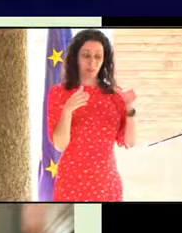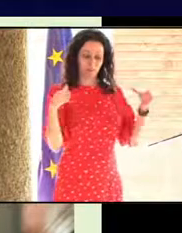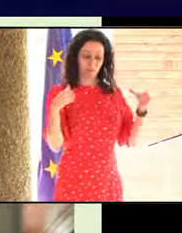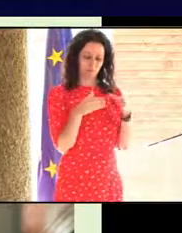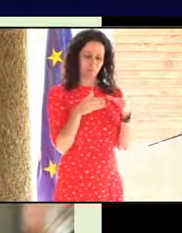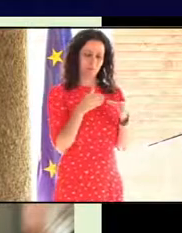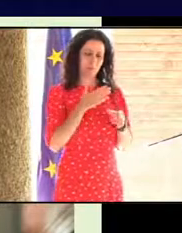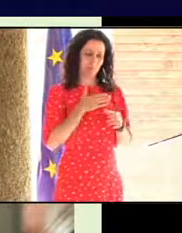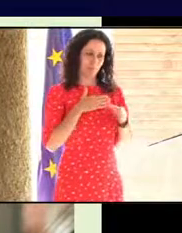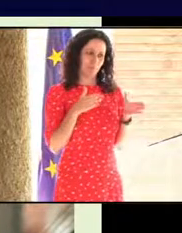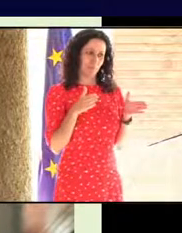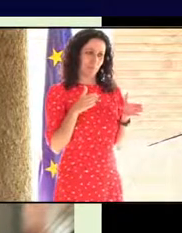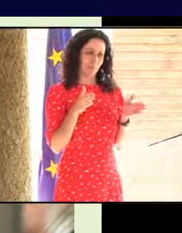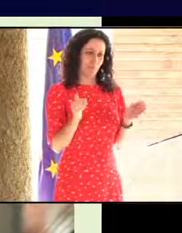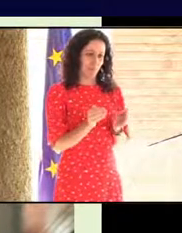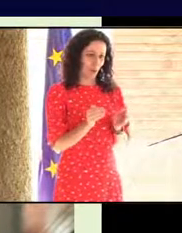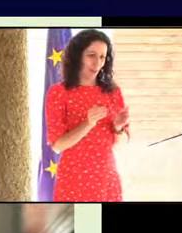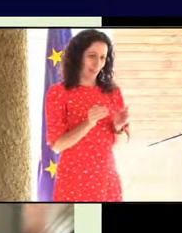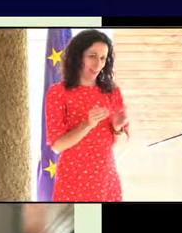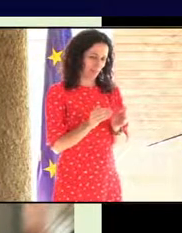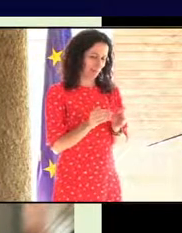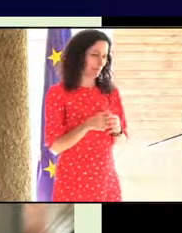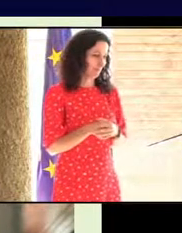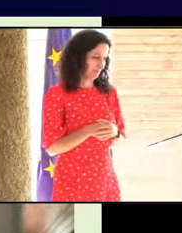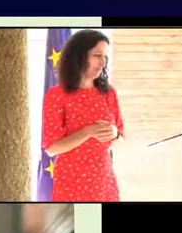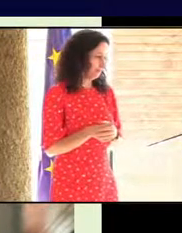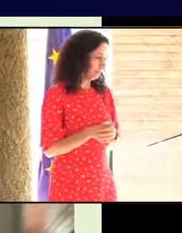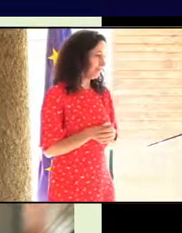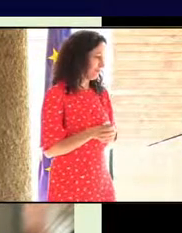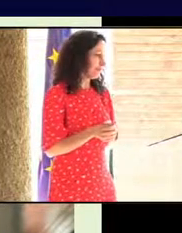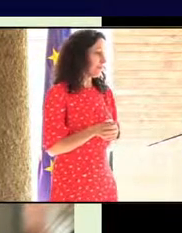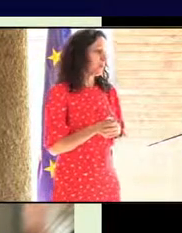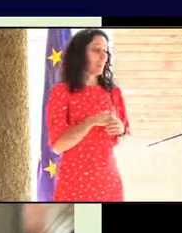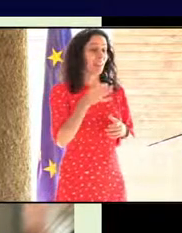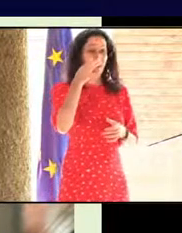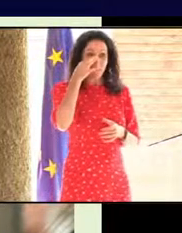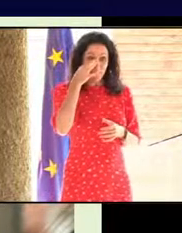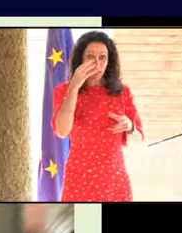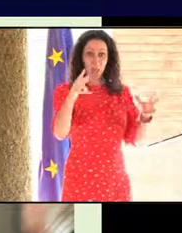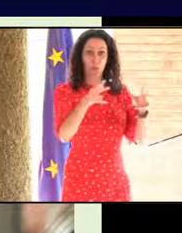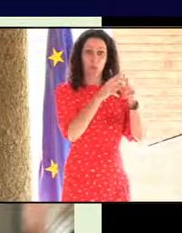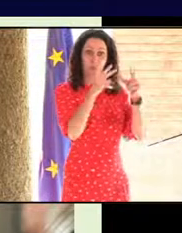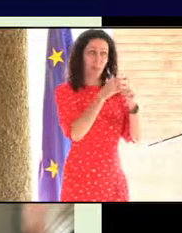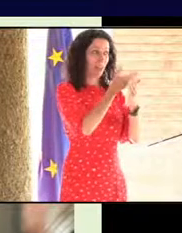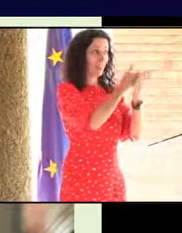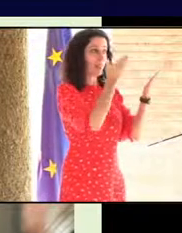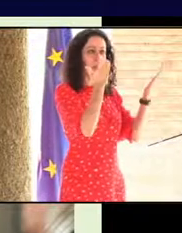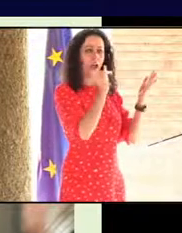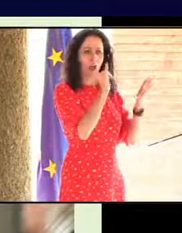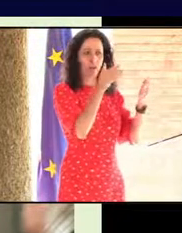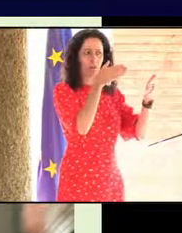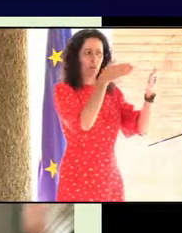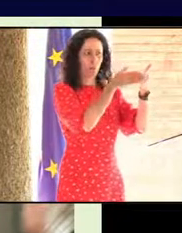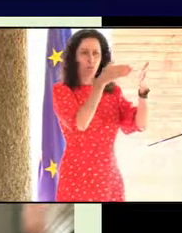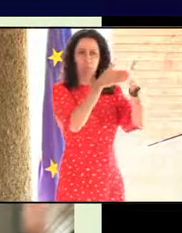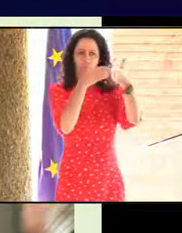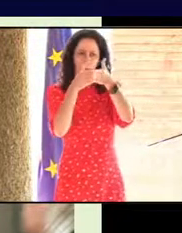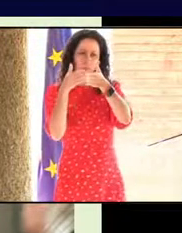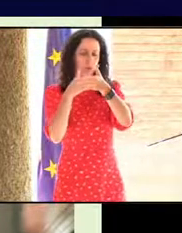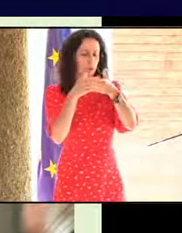invisible Por qué Porque nuestro colectivo es minoritario es una minoría y es difícil de de descubrir